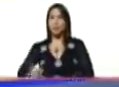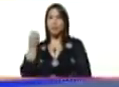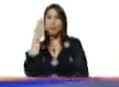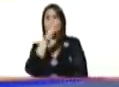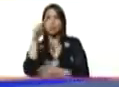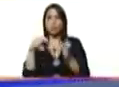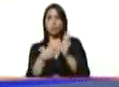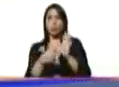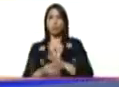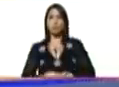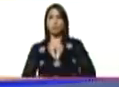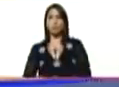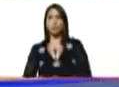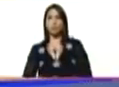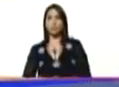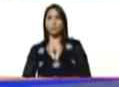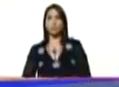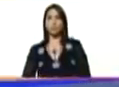Nacional,